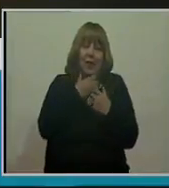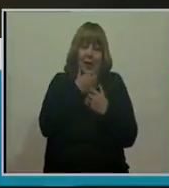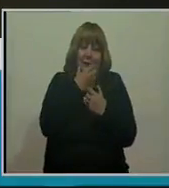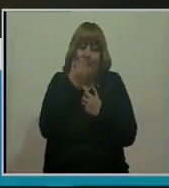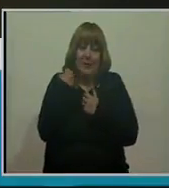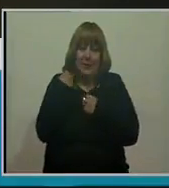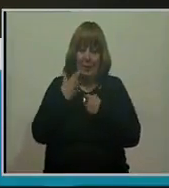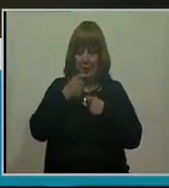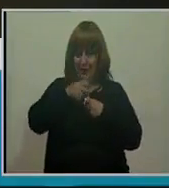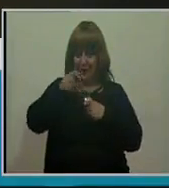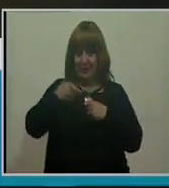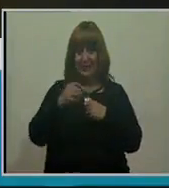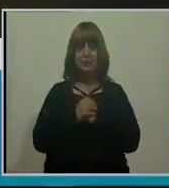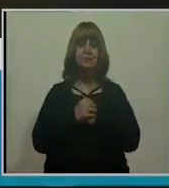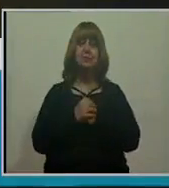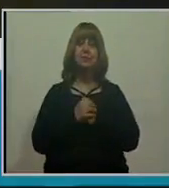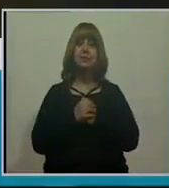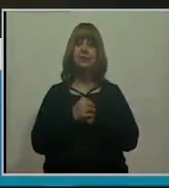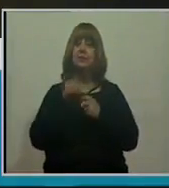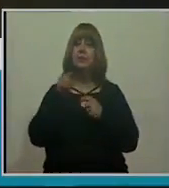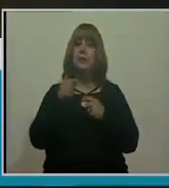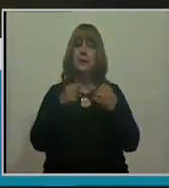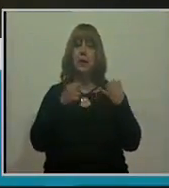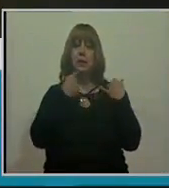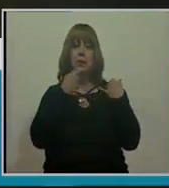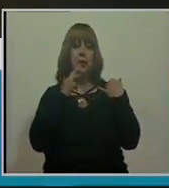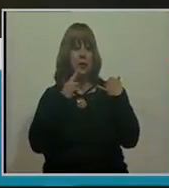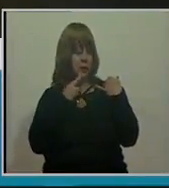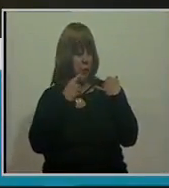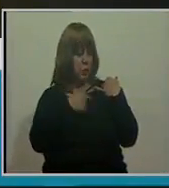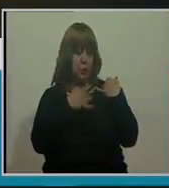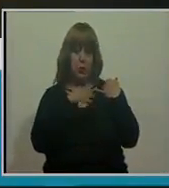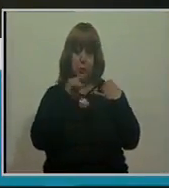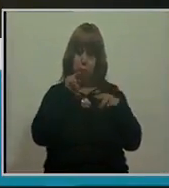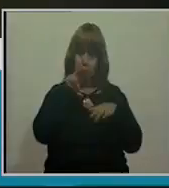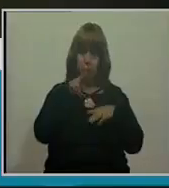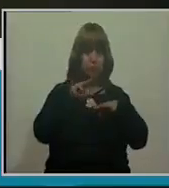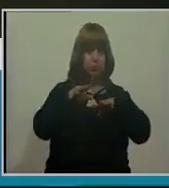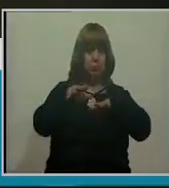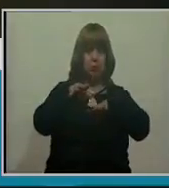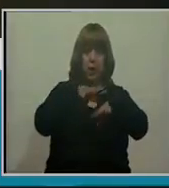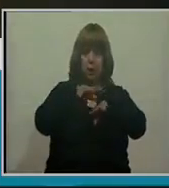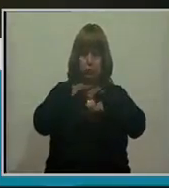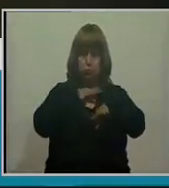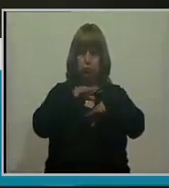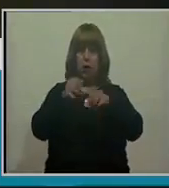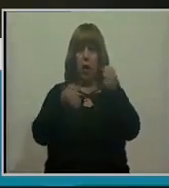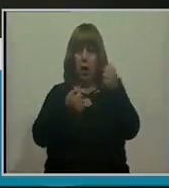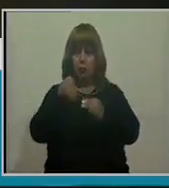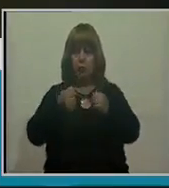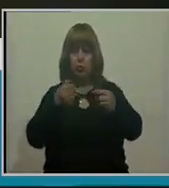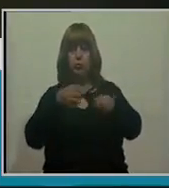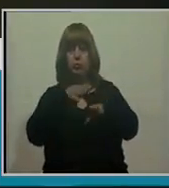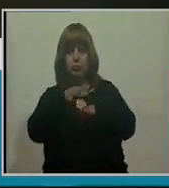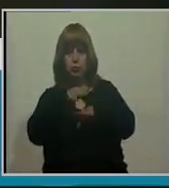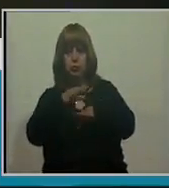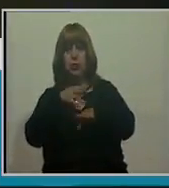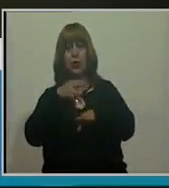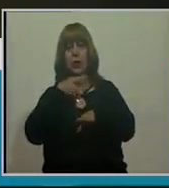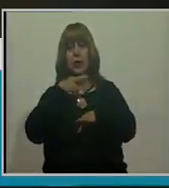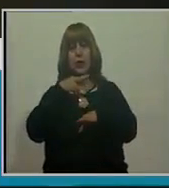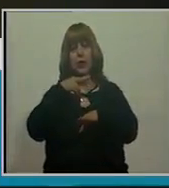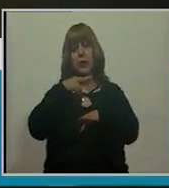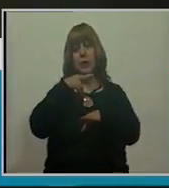estos días de frío. Exactamente. Bueno, complicado por lo que vemos en estas imágenes ya el flujo vehicular allí en el nudo vial,